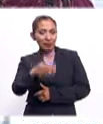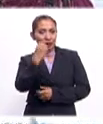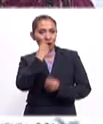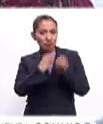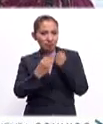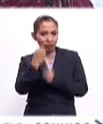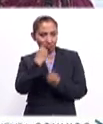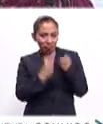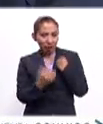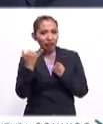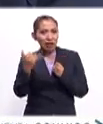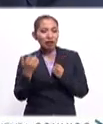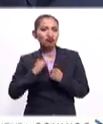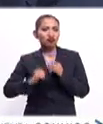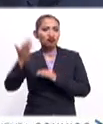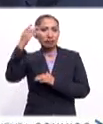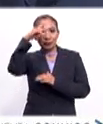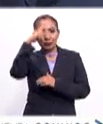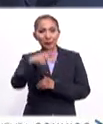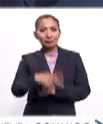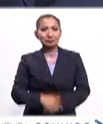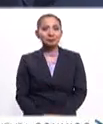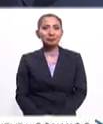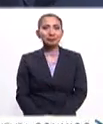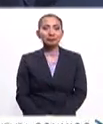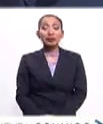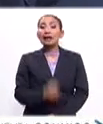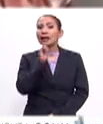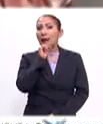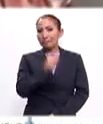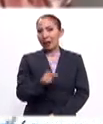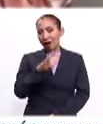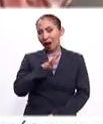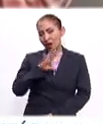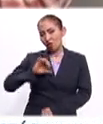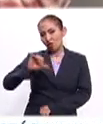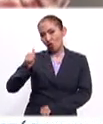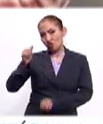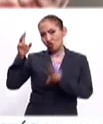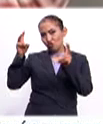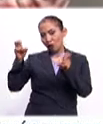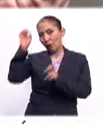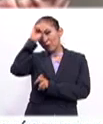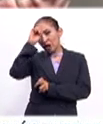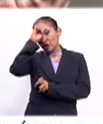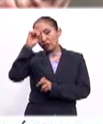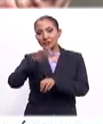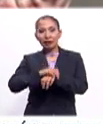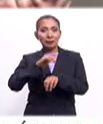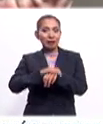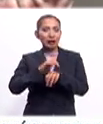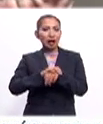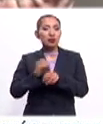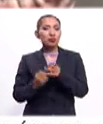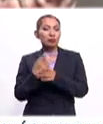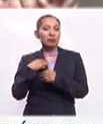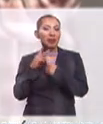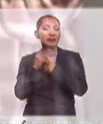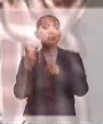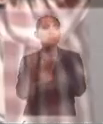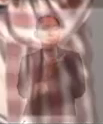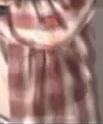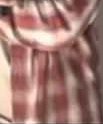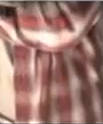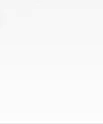especializados en la alimentación de los antiguos mexicanos. Y además tendremos los comentarios de nuestros amigos en Novedad